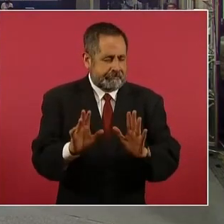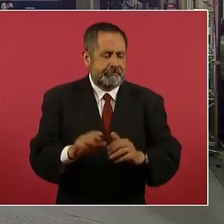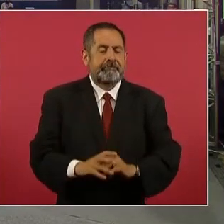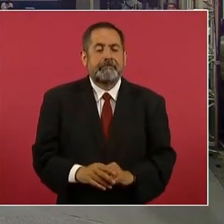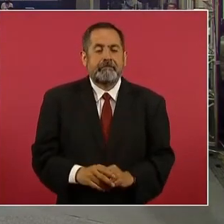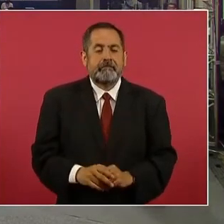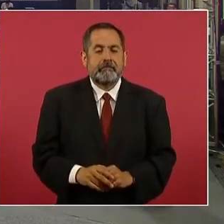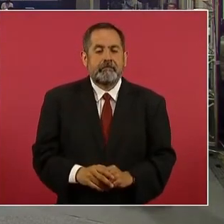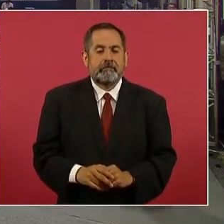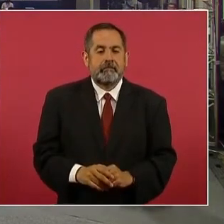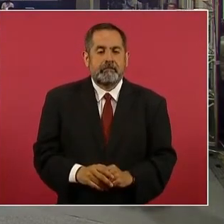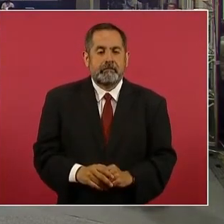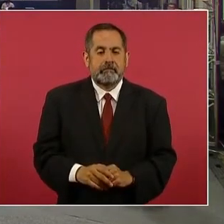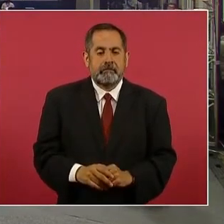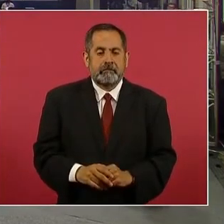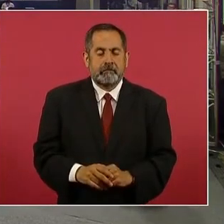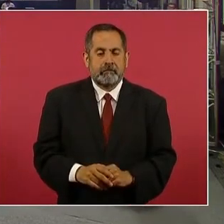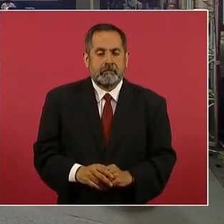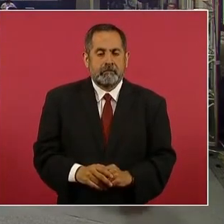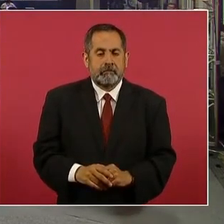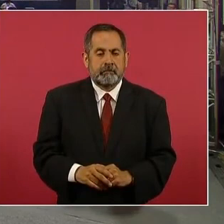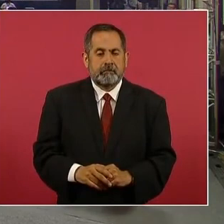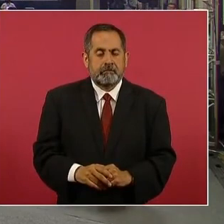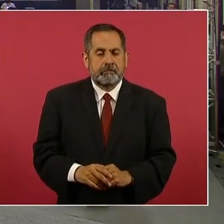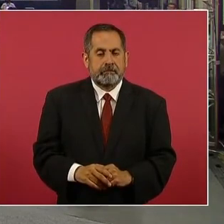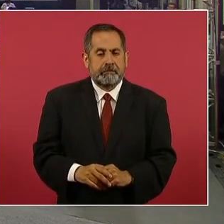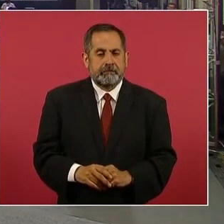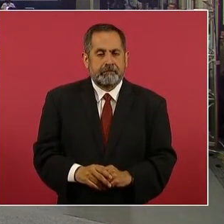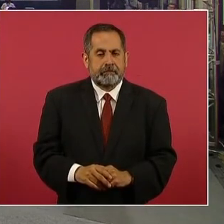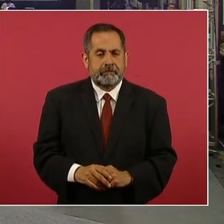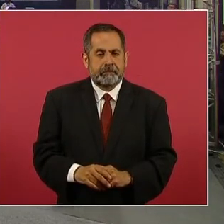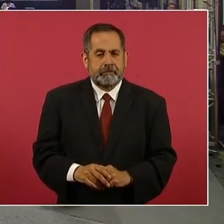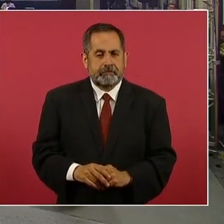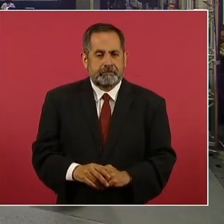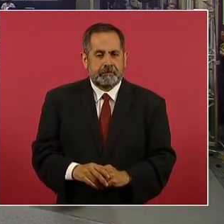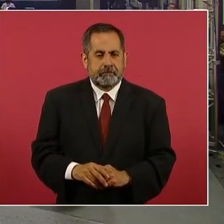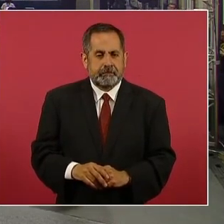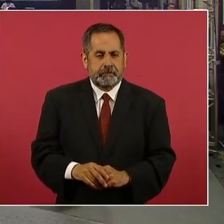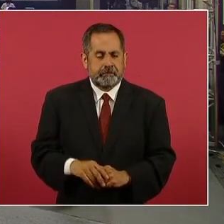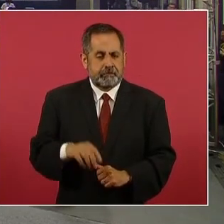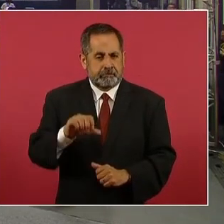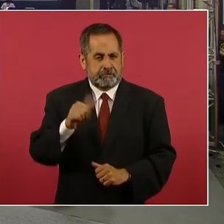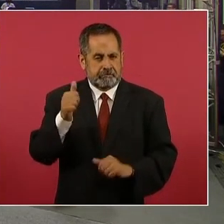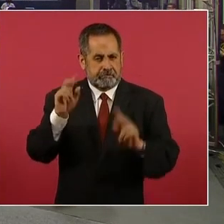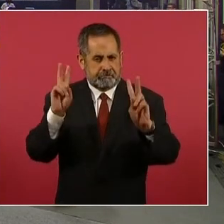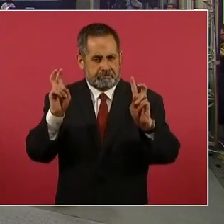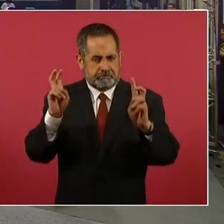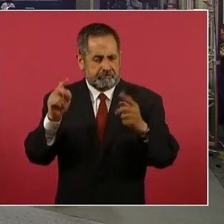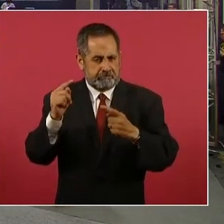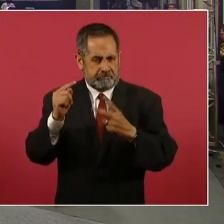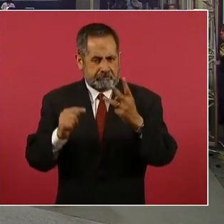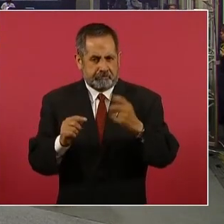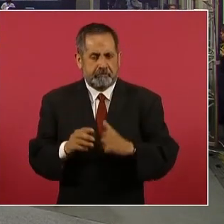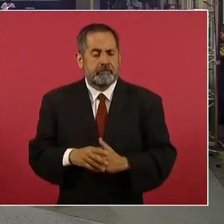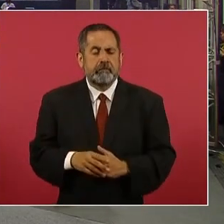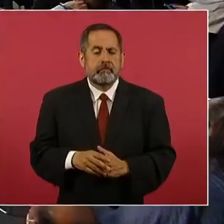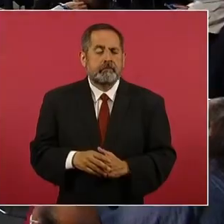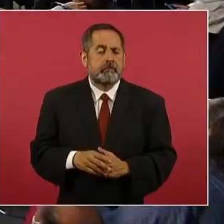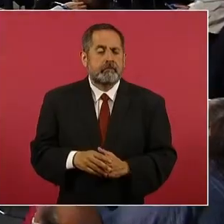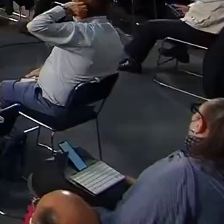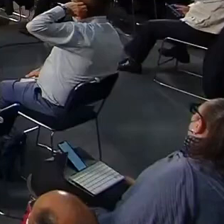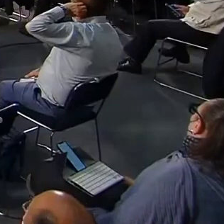Señor presidente, y en otro tema, con respecto al compromiso sobre el apoyo, el seguir manteniendo